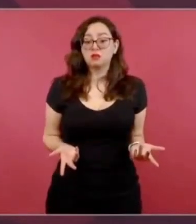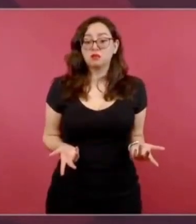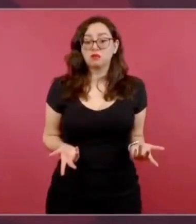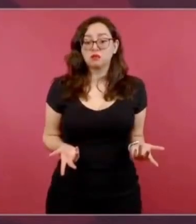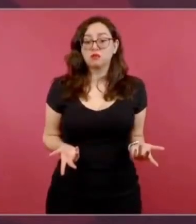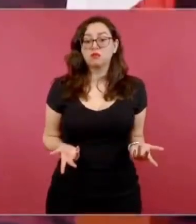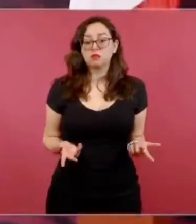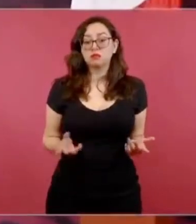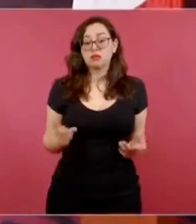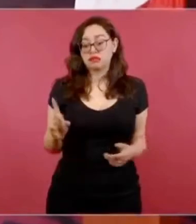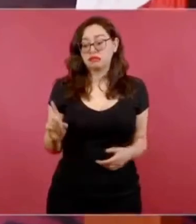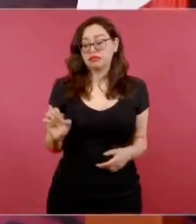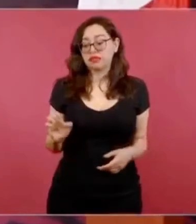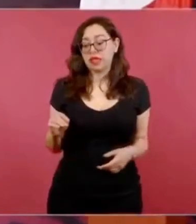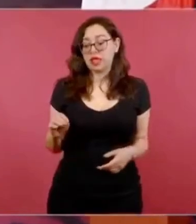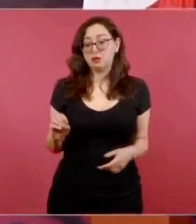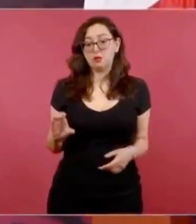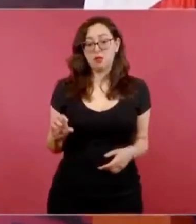es la democracia.